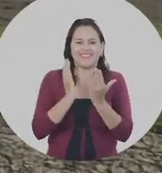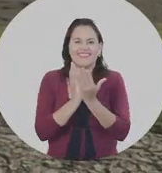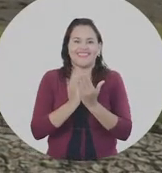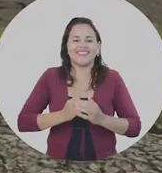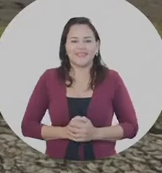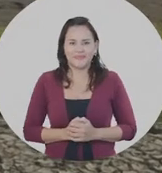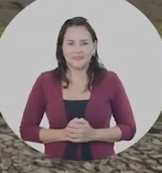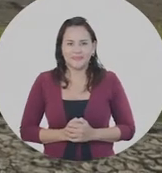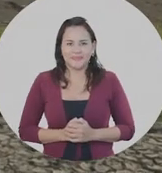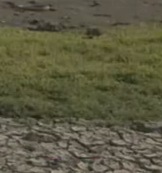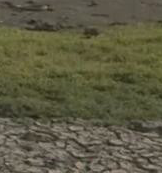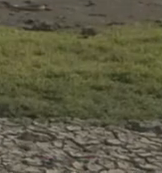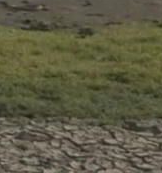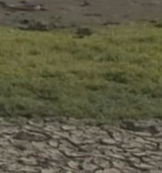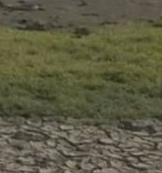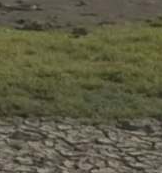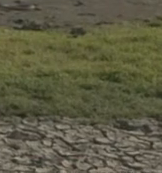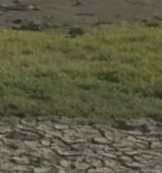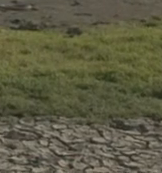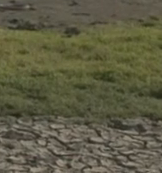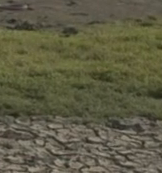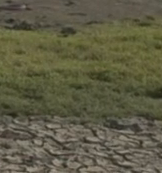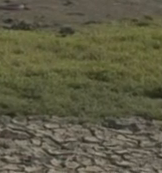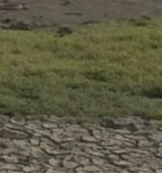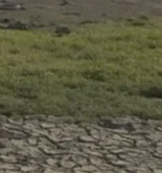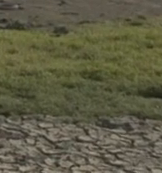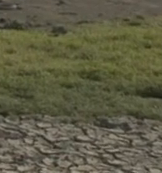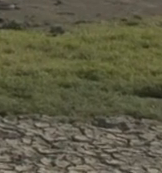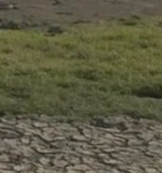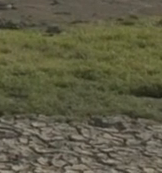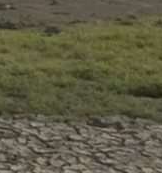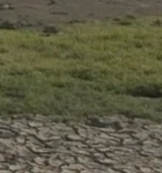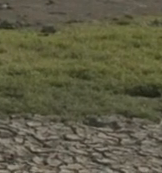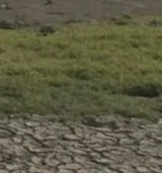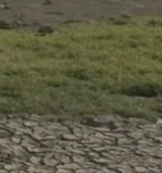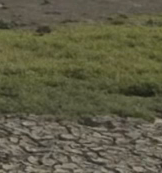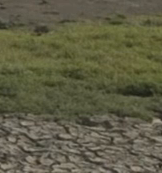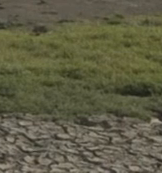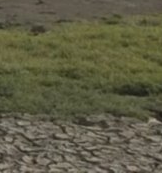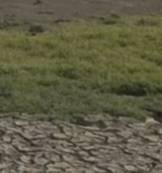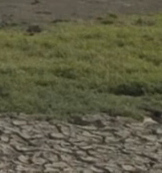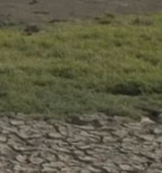Los estudiantes beneficiarios de este programa reciben múltiples beneficios.